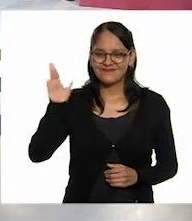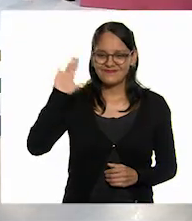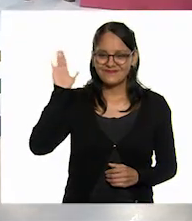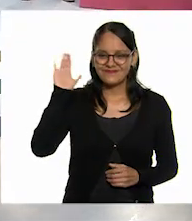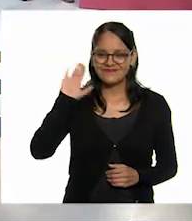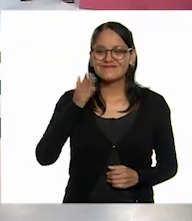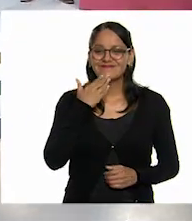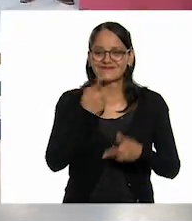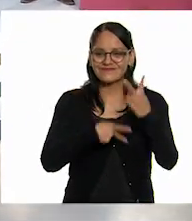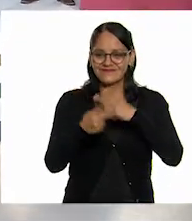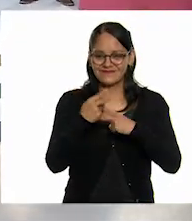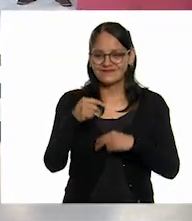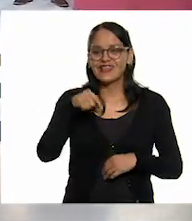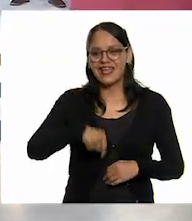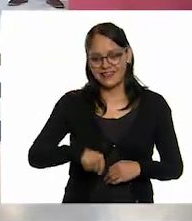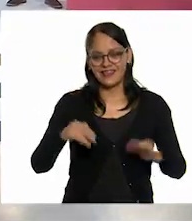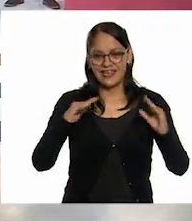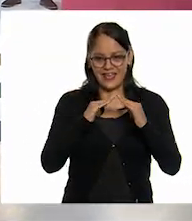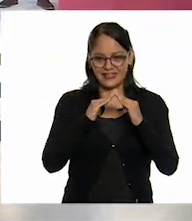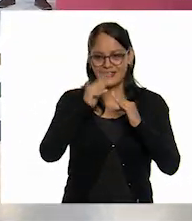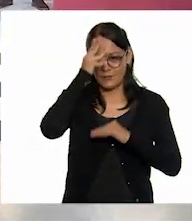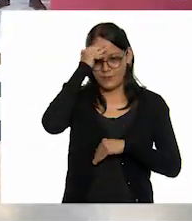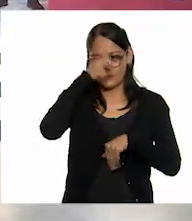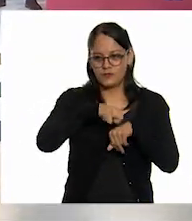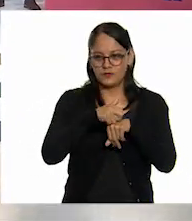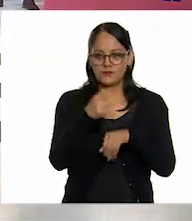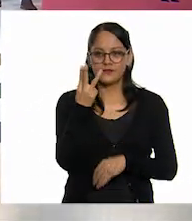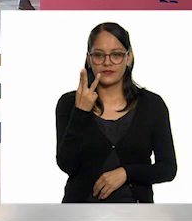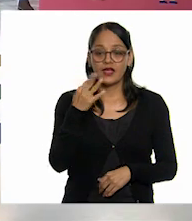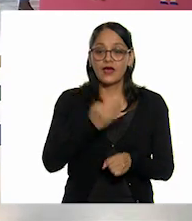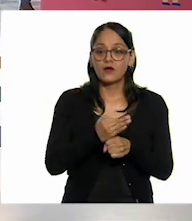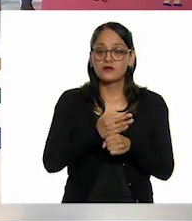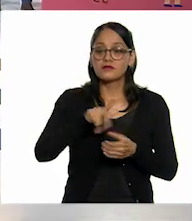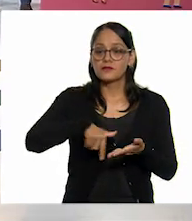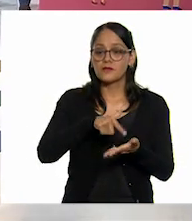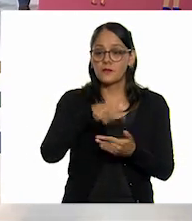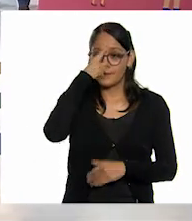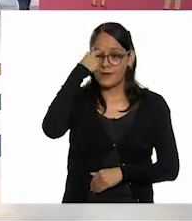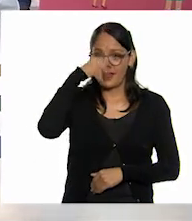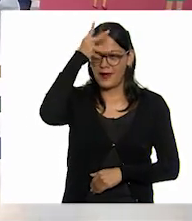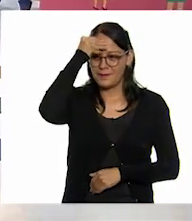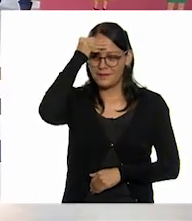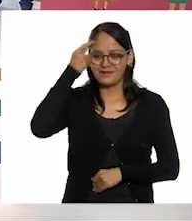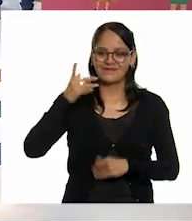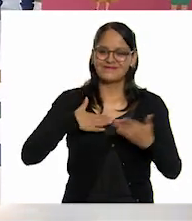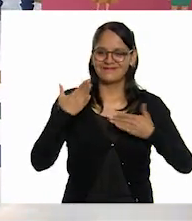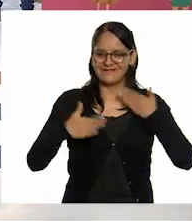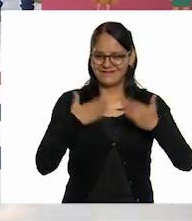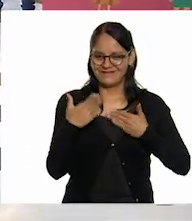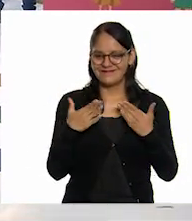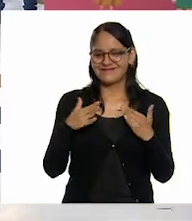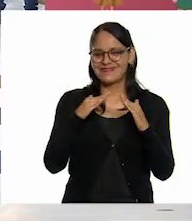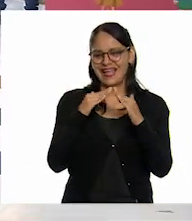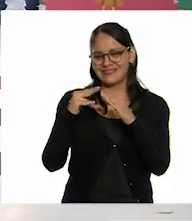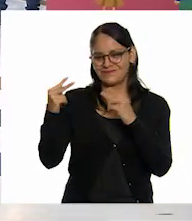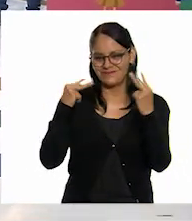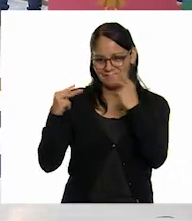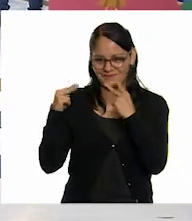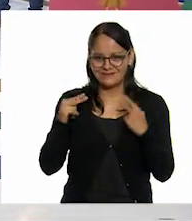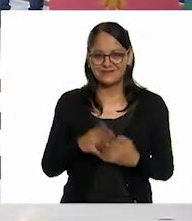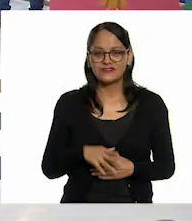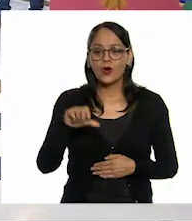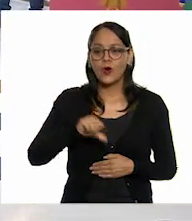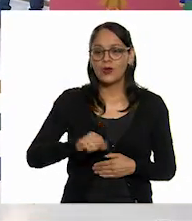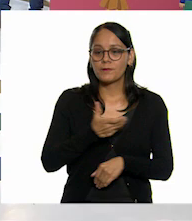Hola, bienvenidas y bienvenidos a Aprende en Casa 3, un espacio en el que vamos a aprender, divertirnos desde nuestros hogares. Hoy nos acompaña